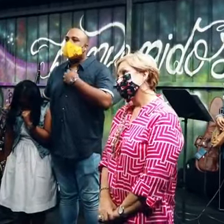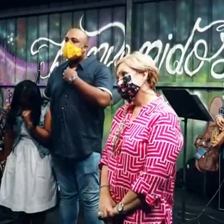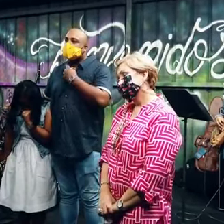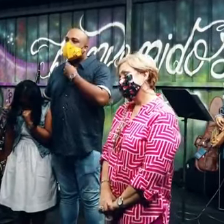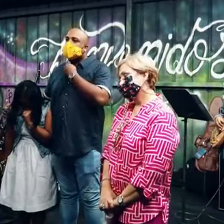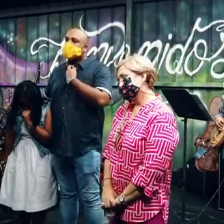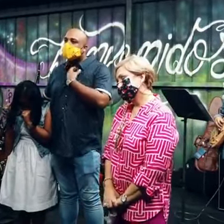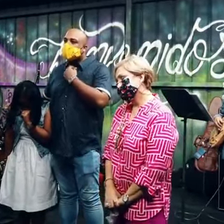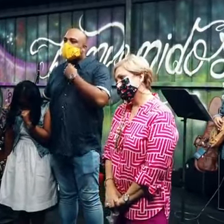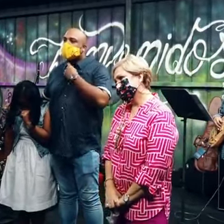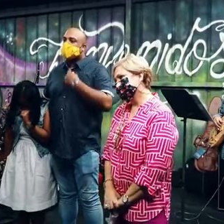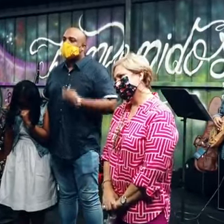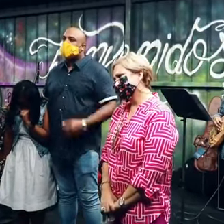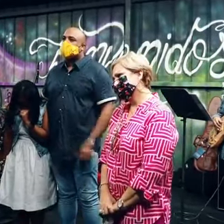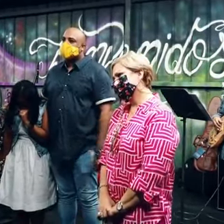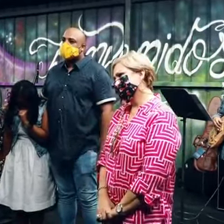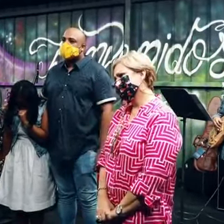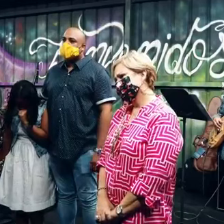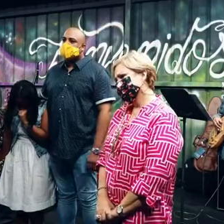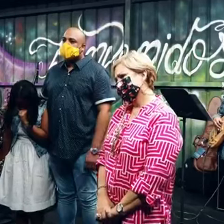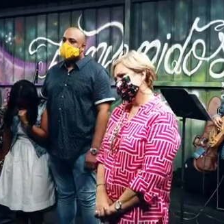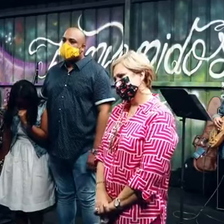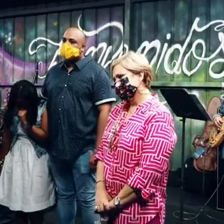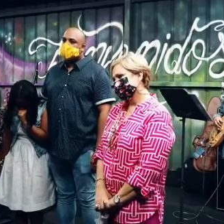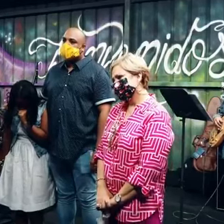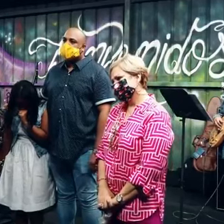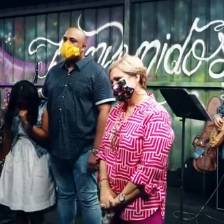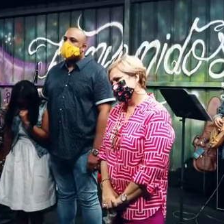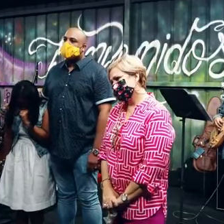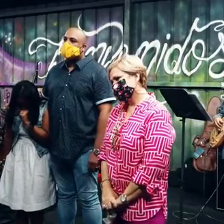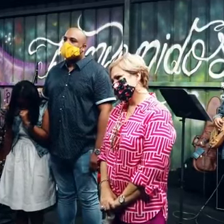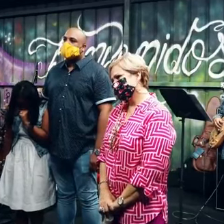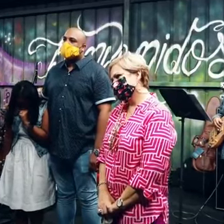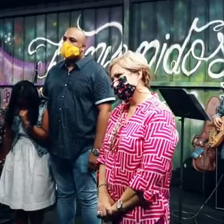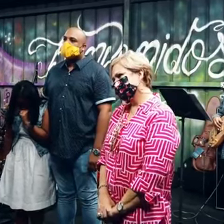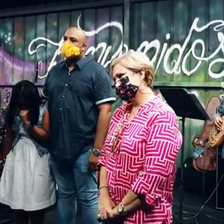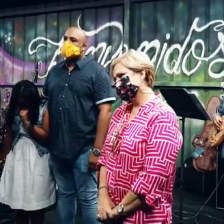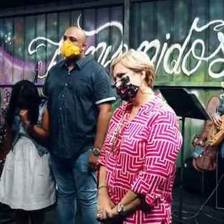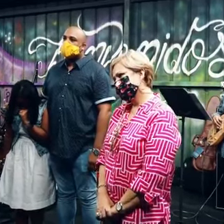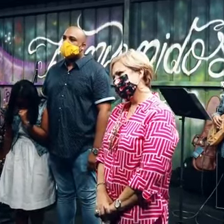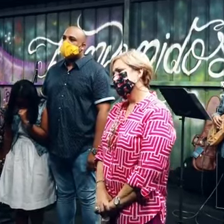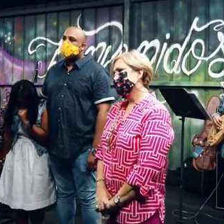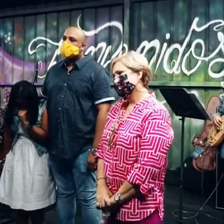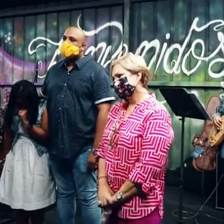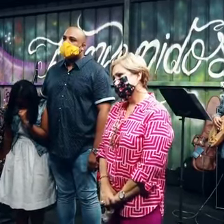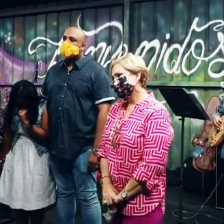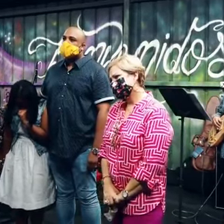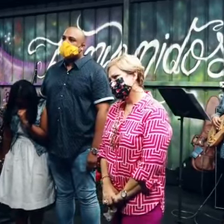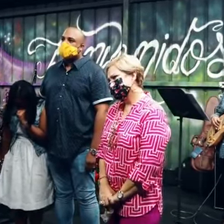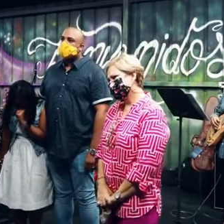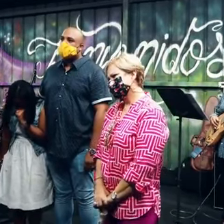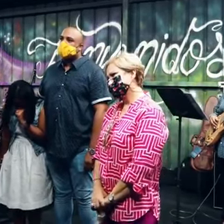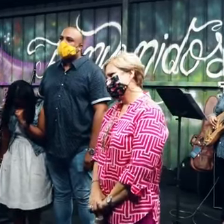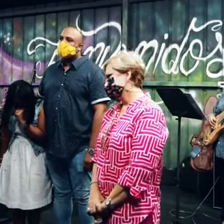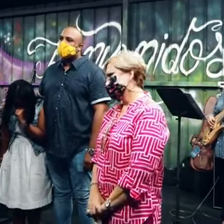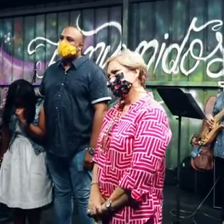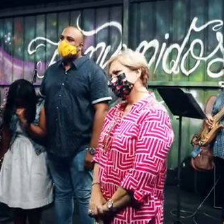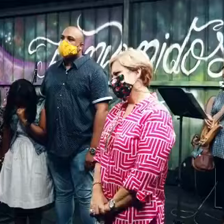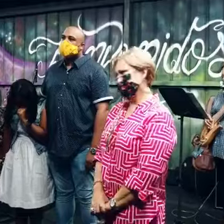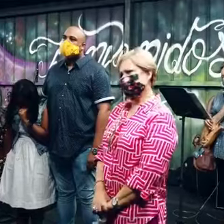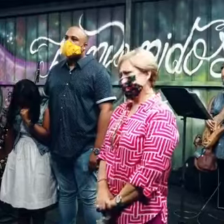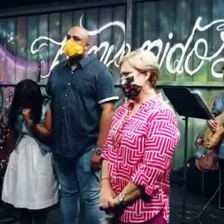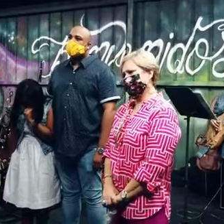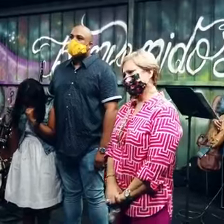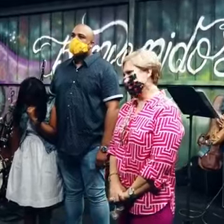te escogí? Y escogido significa que te entresaqué. Porque yo tengo llamados y tengo escogidos. Y cuando llamo